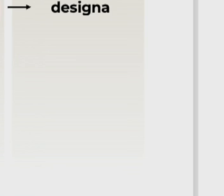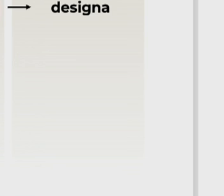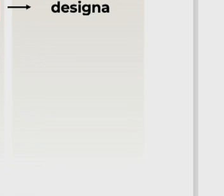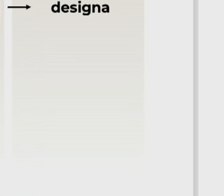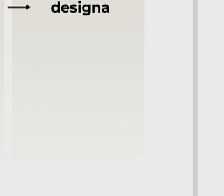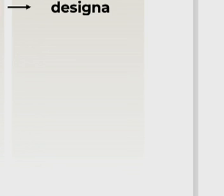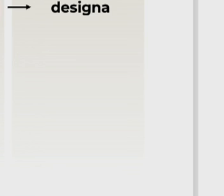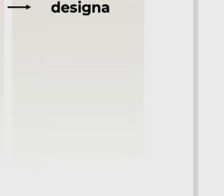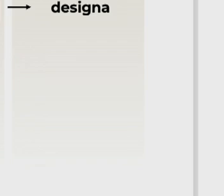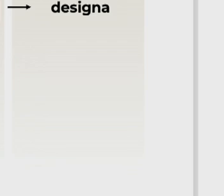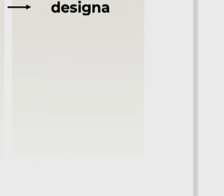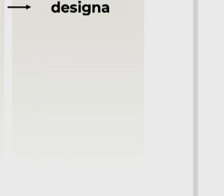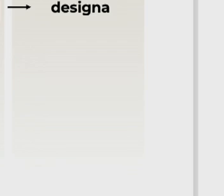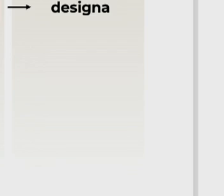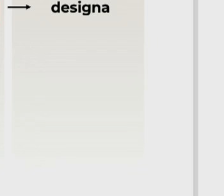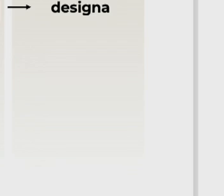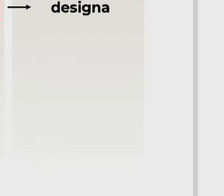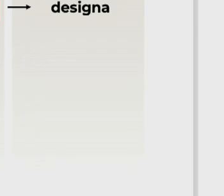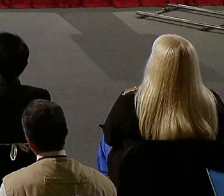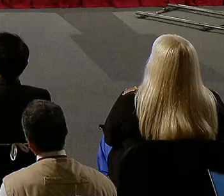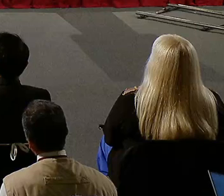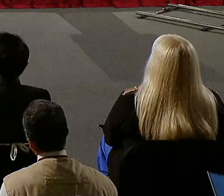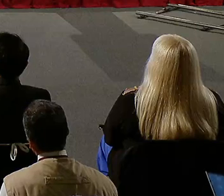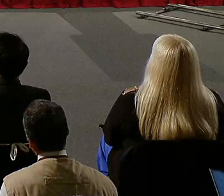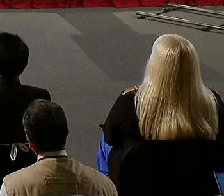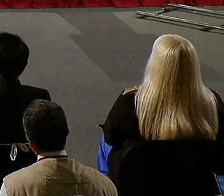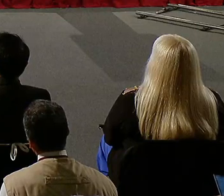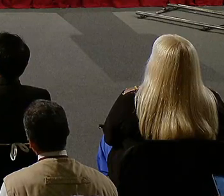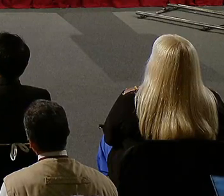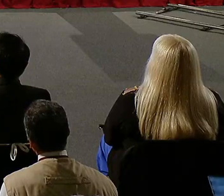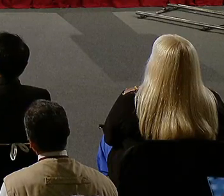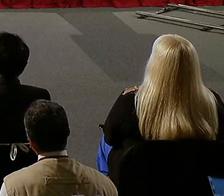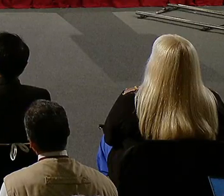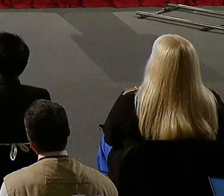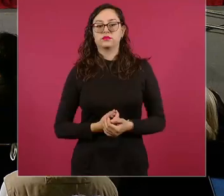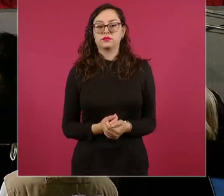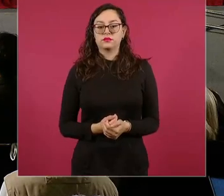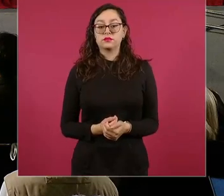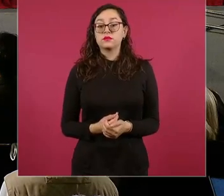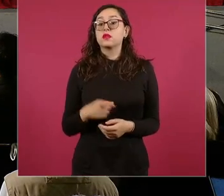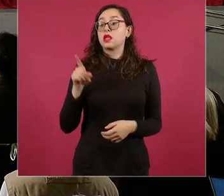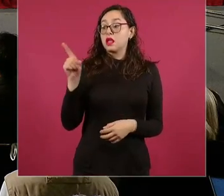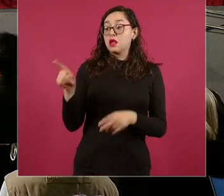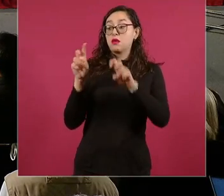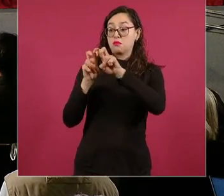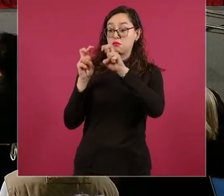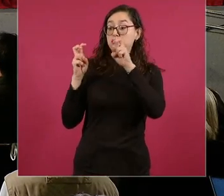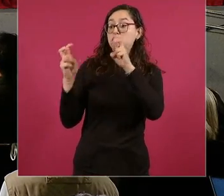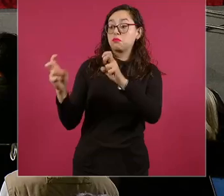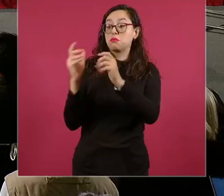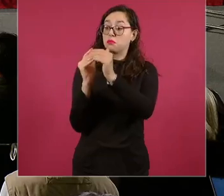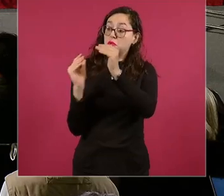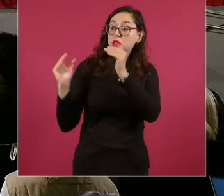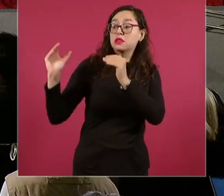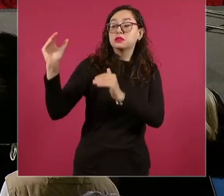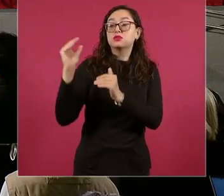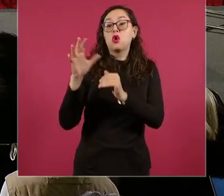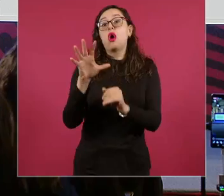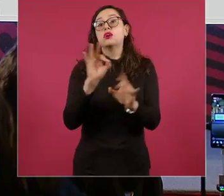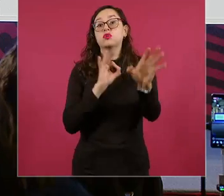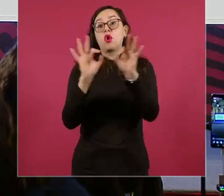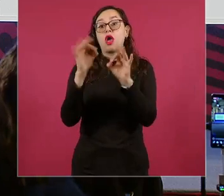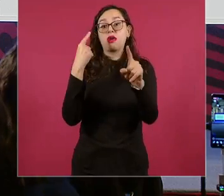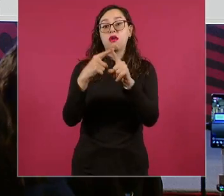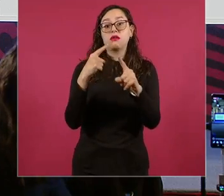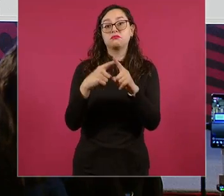presidente o la presidenta designa directamente quién será el próximo ministro o ministra